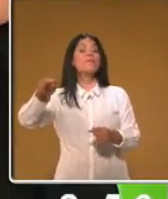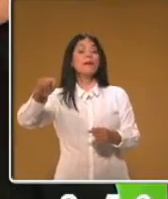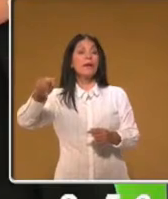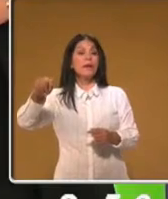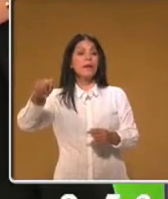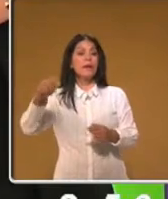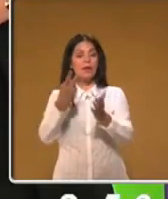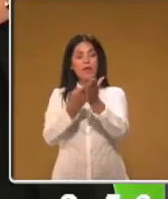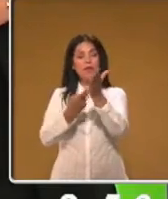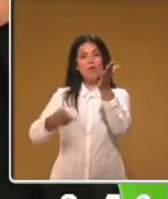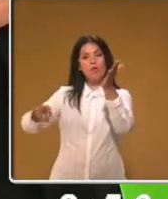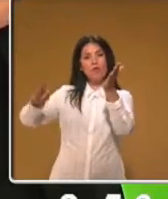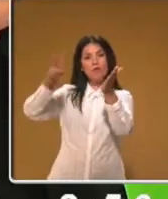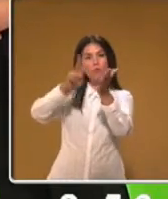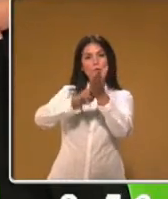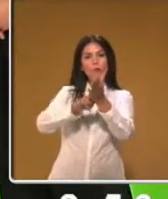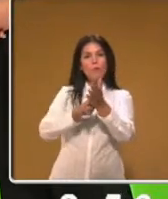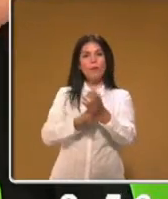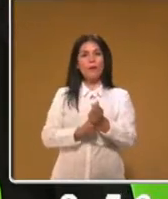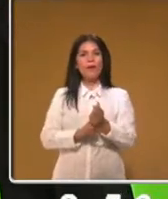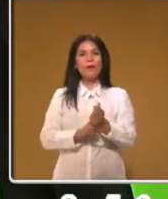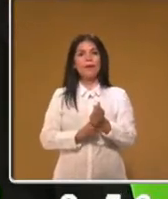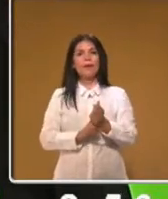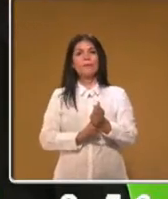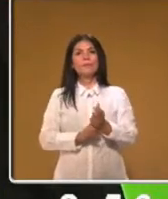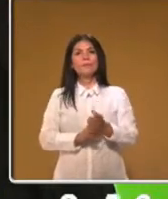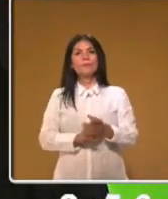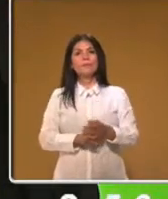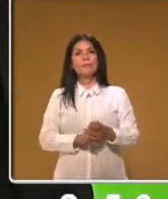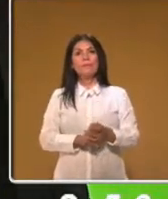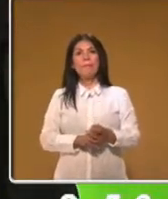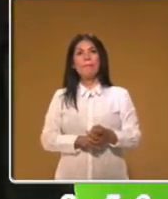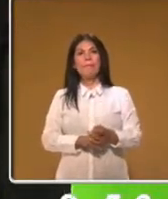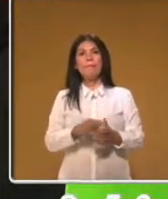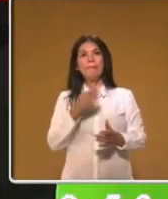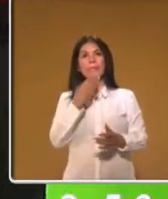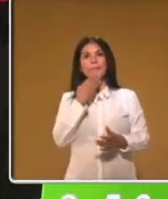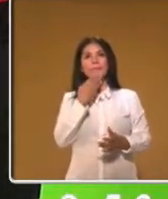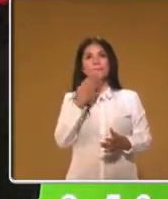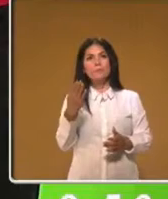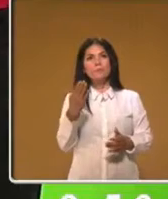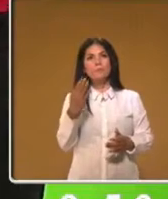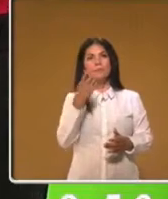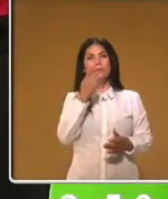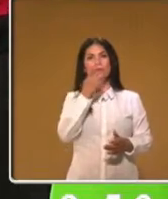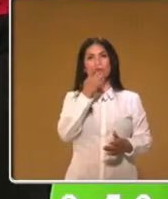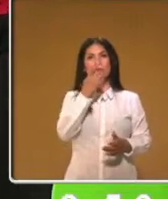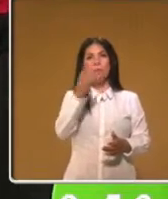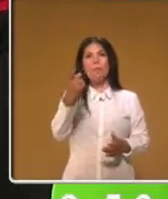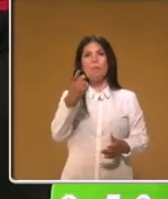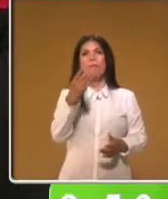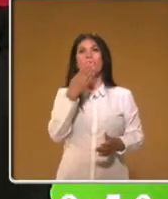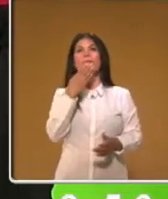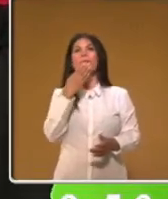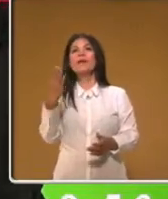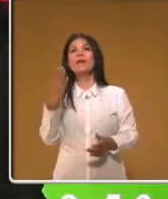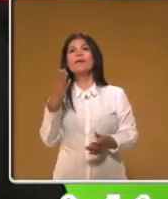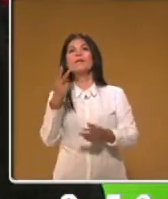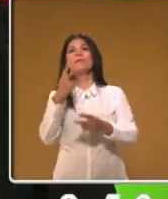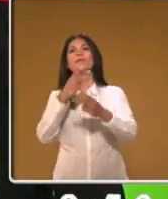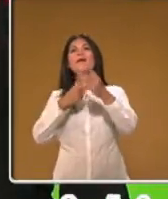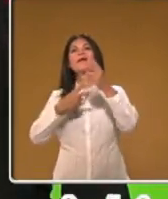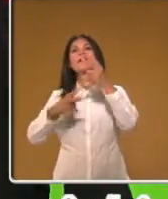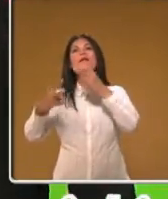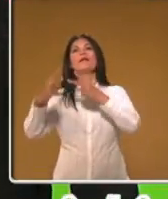que se está haciendo por nivel estatal. Maestra. Muy bien. Como decimos, bienvenidos al curso de Química.